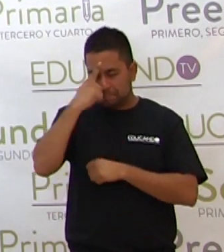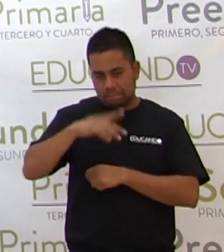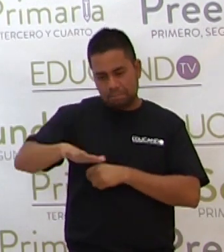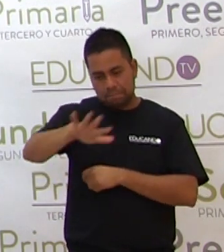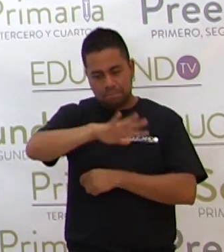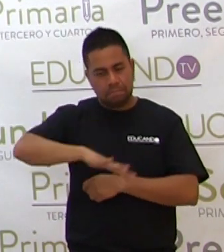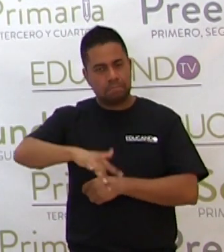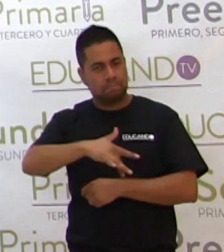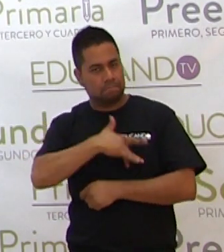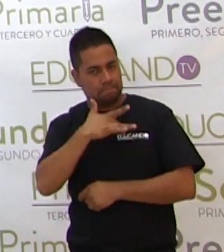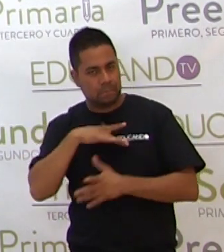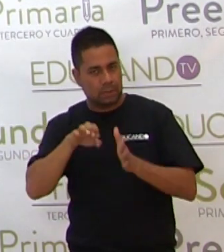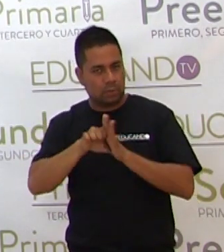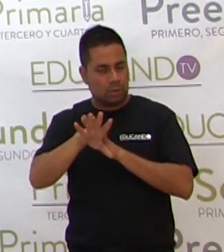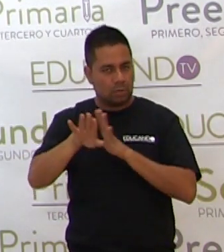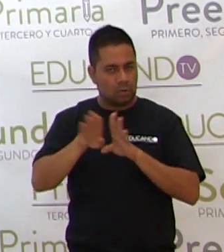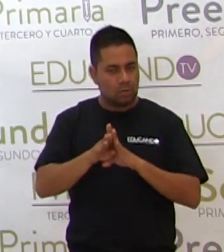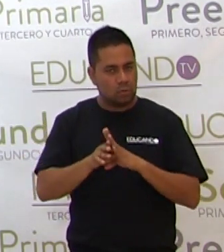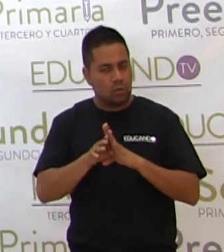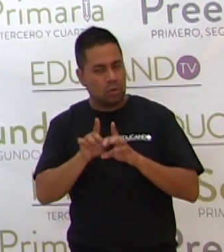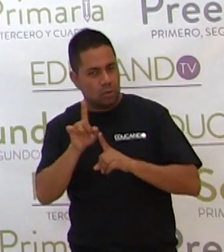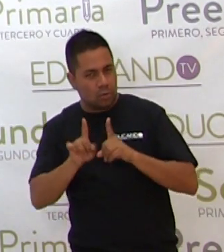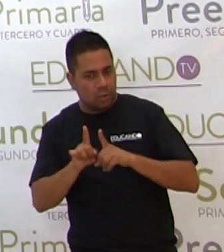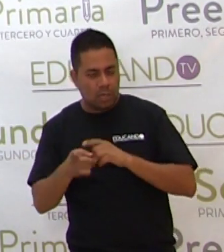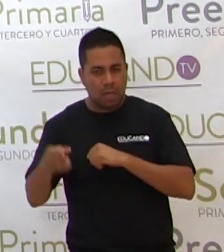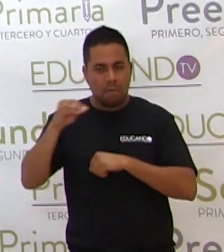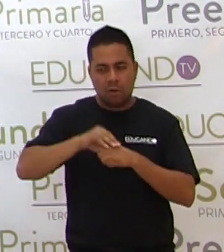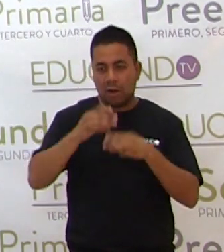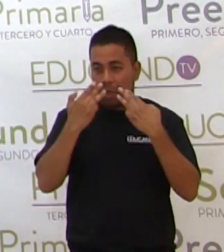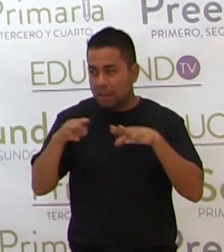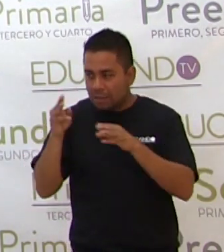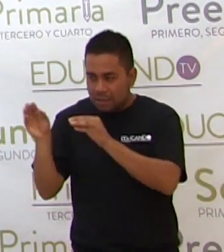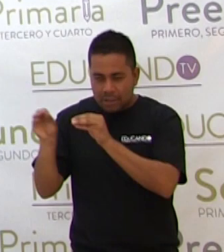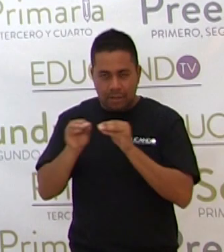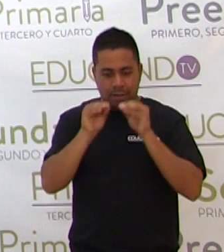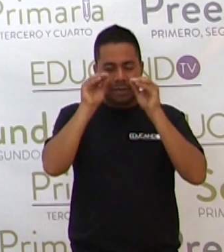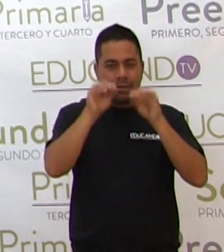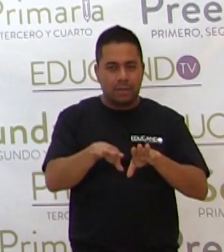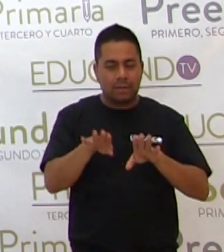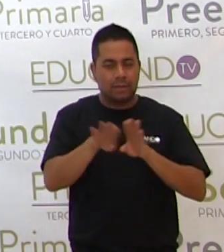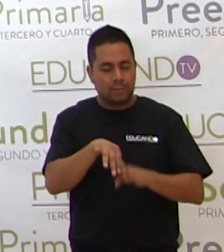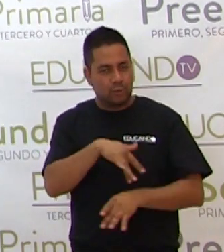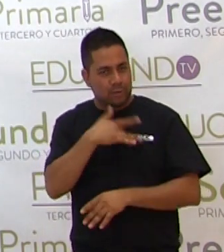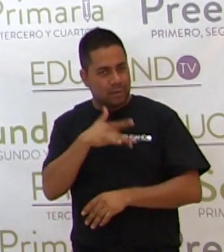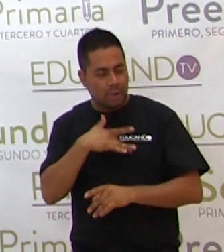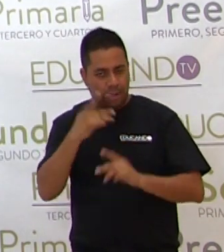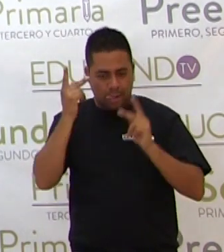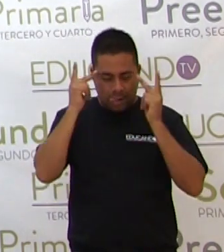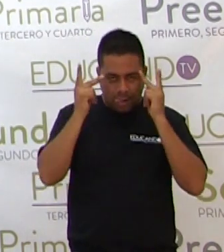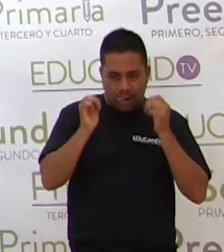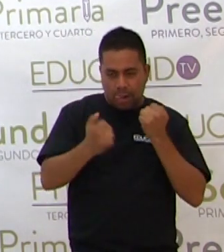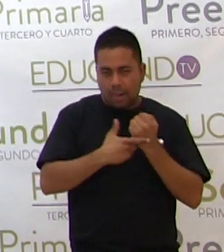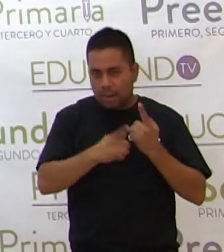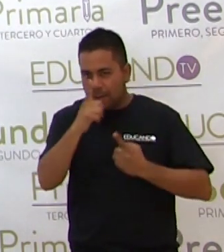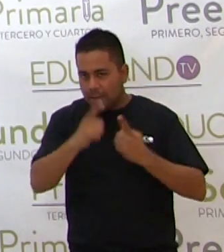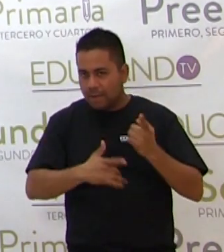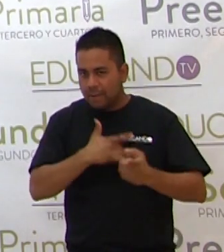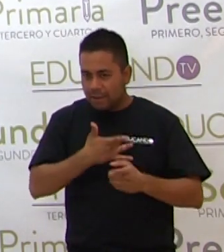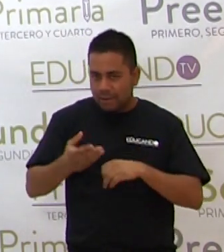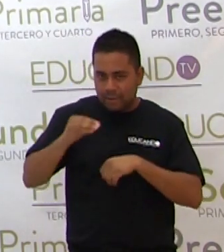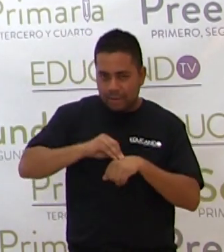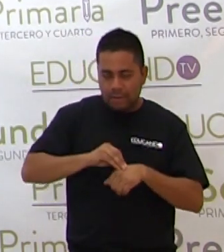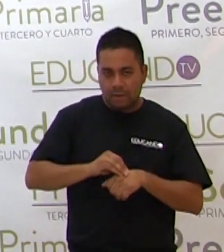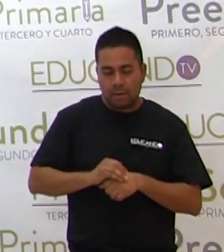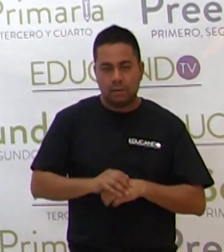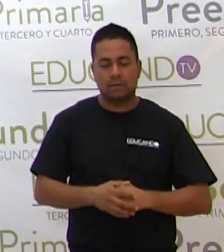de misterio pues van a escuchar una música que los lleve a evocar un ambiente de misterio y